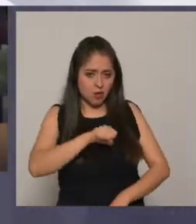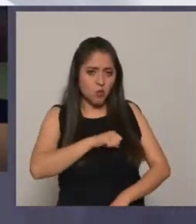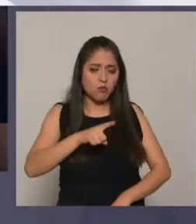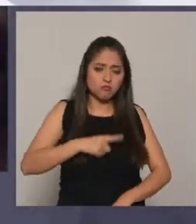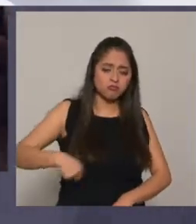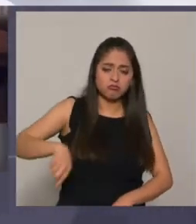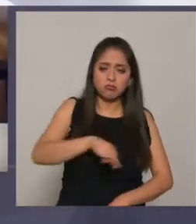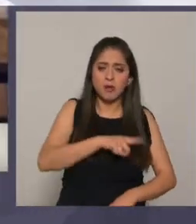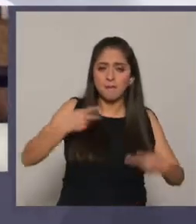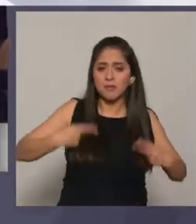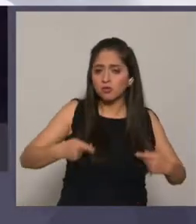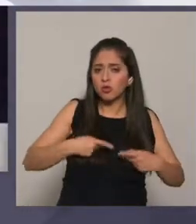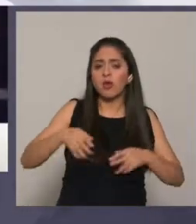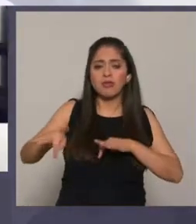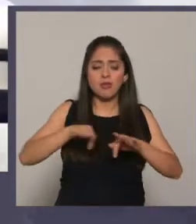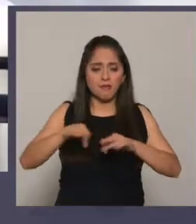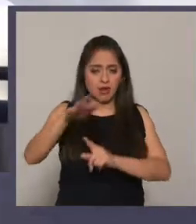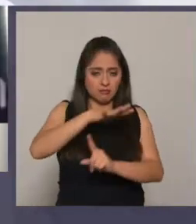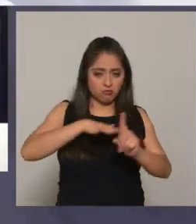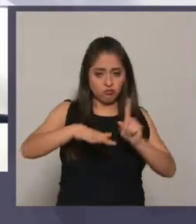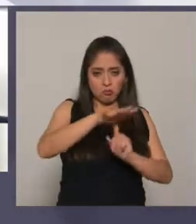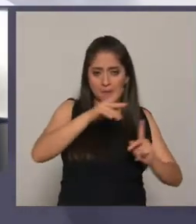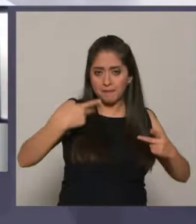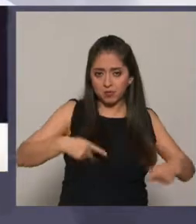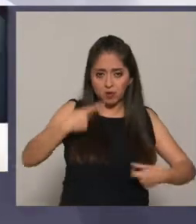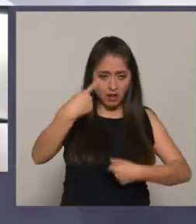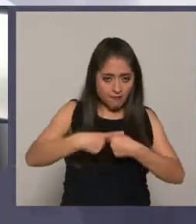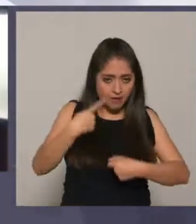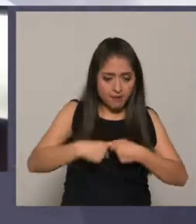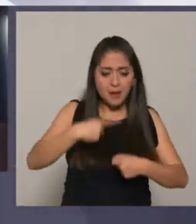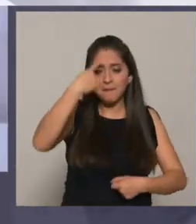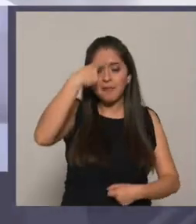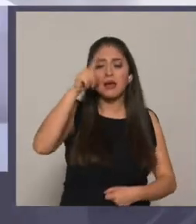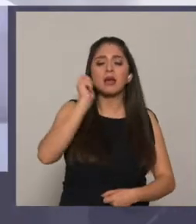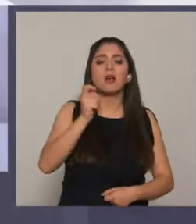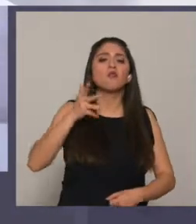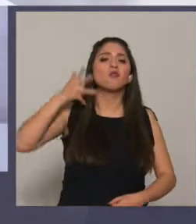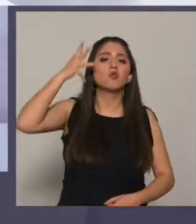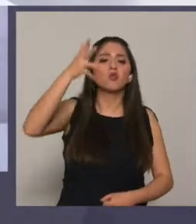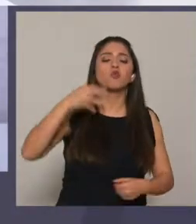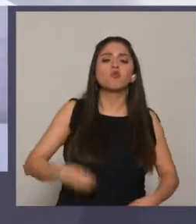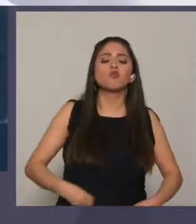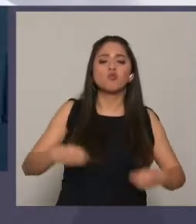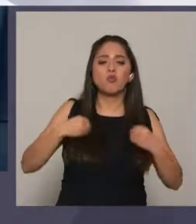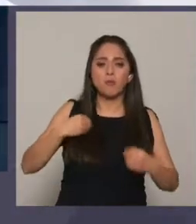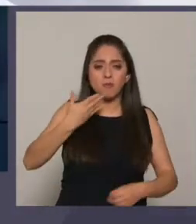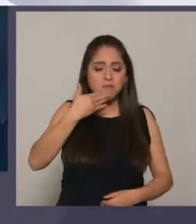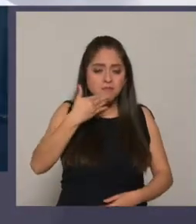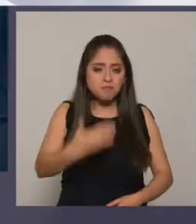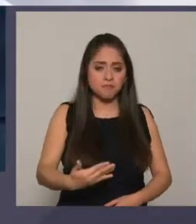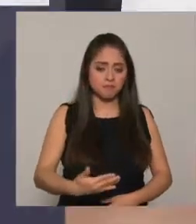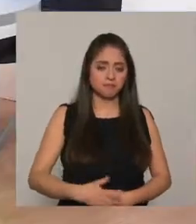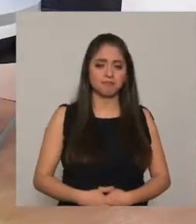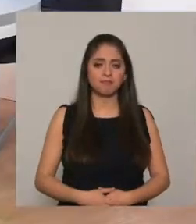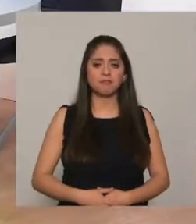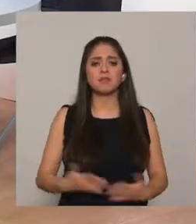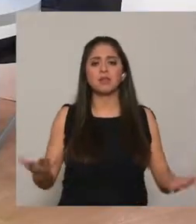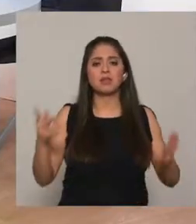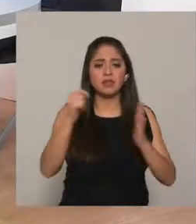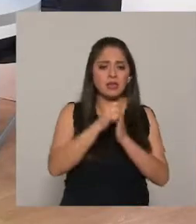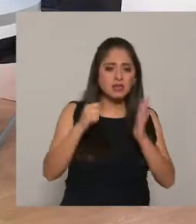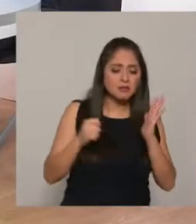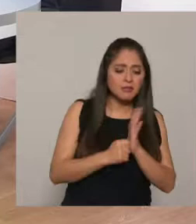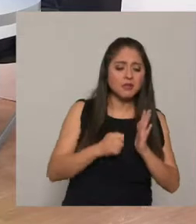del enfermo, para que tenga un bien morir esa persona. Así es. Entonces, para testamentos, para el documento